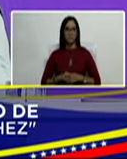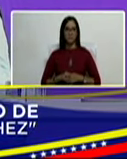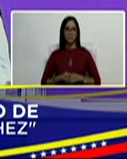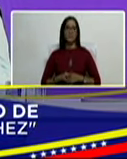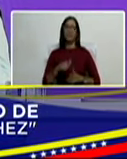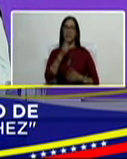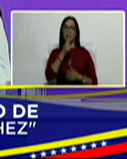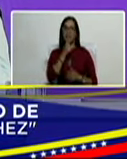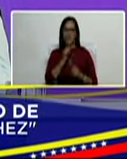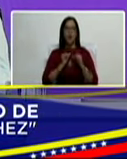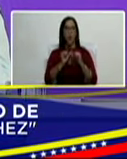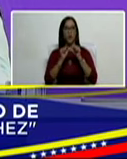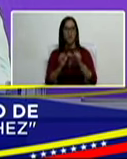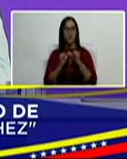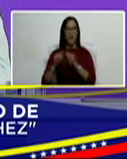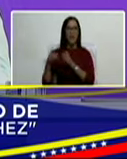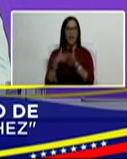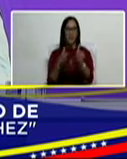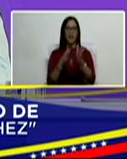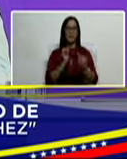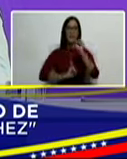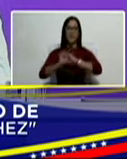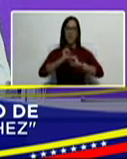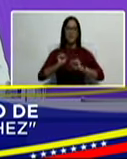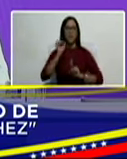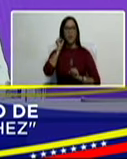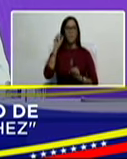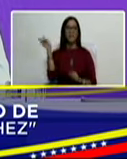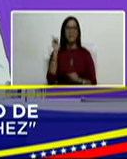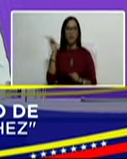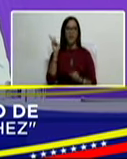¿Y quién continuó el camino del feminismo en Venezuela?